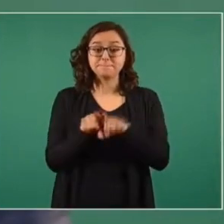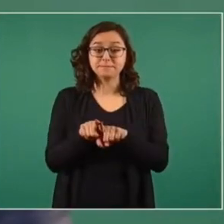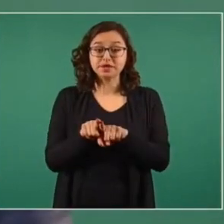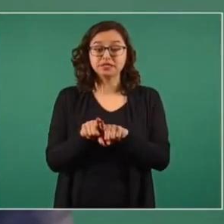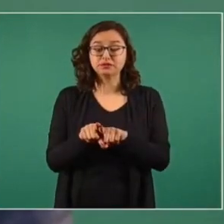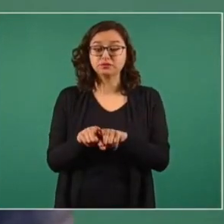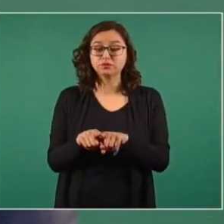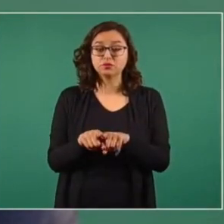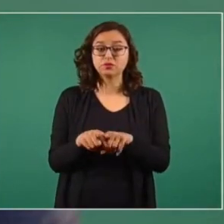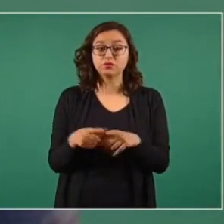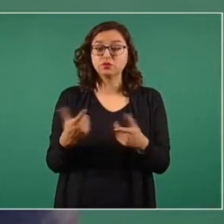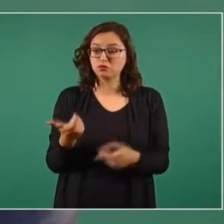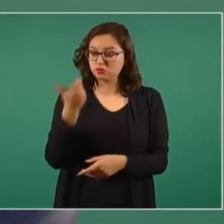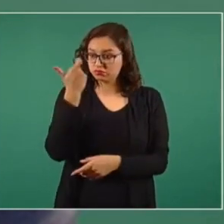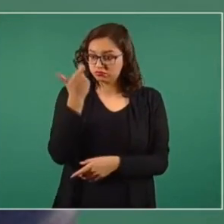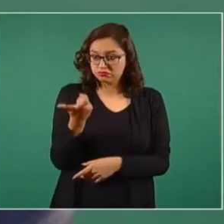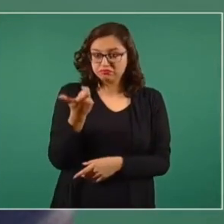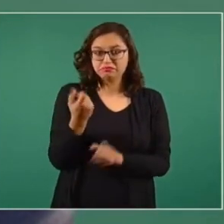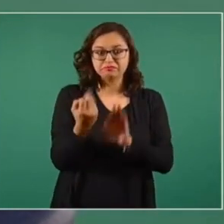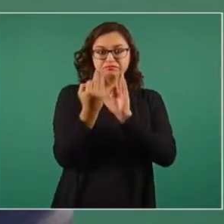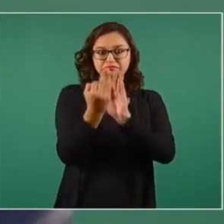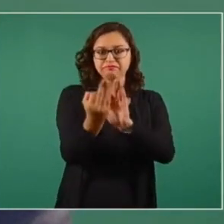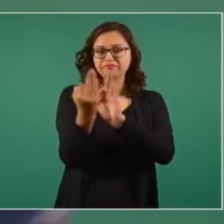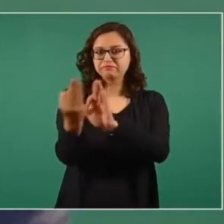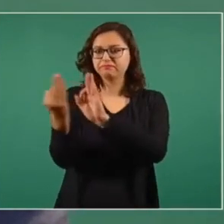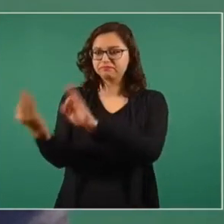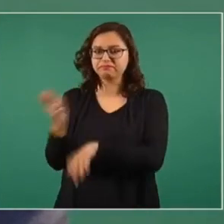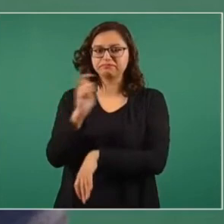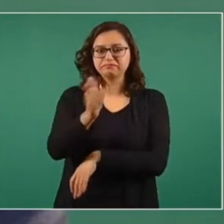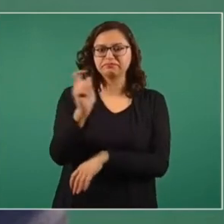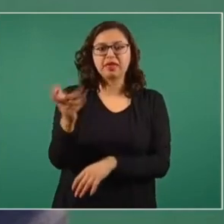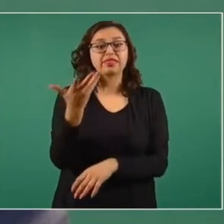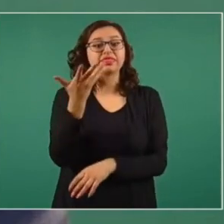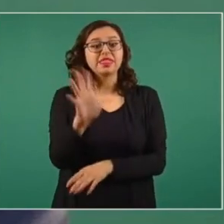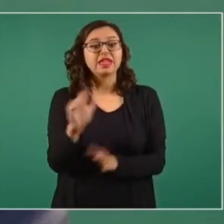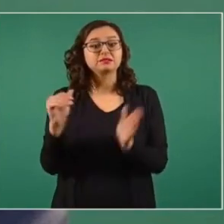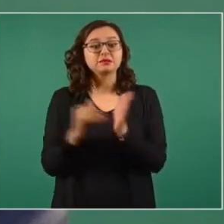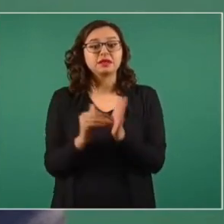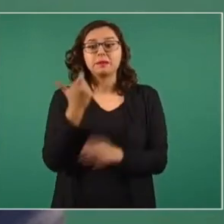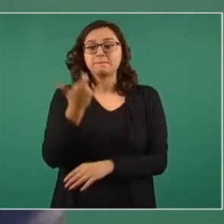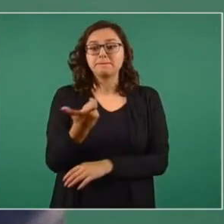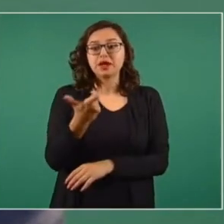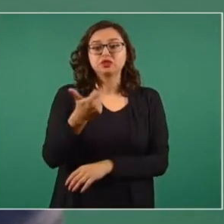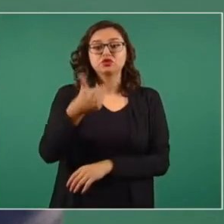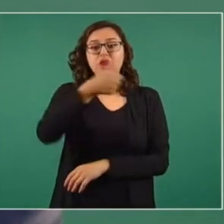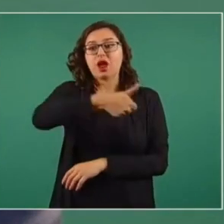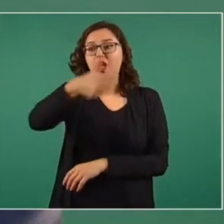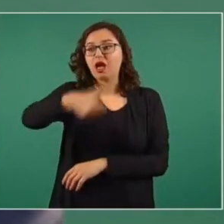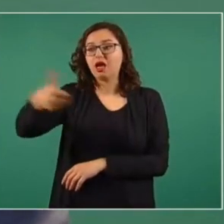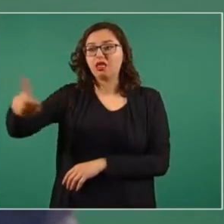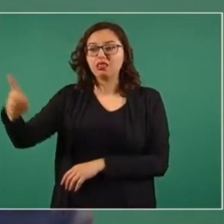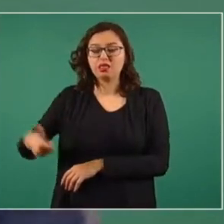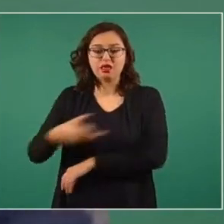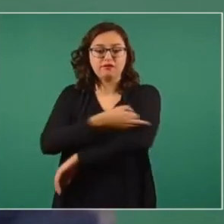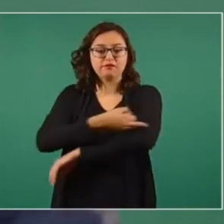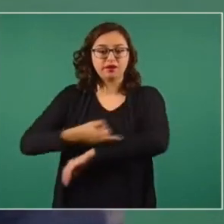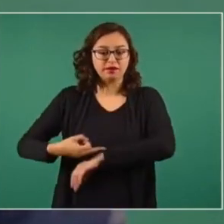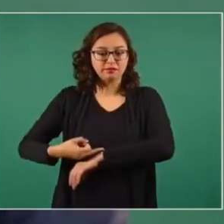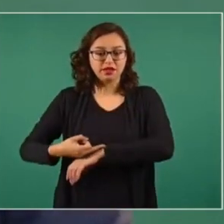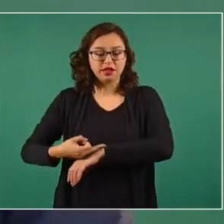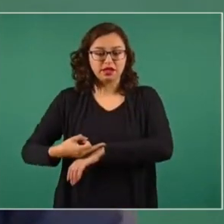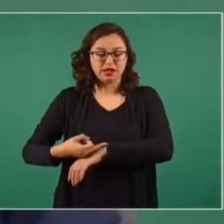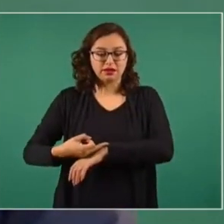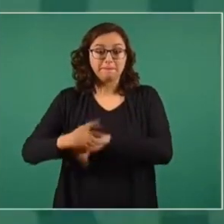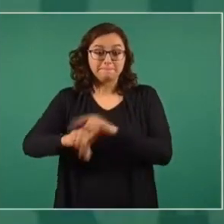dio de manera directa un apoyo, creo que de 10,000 pesos por familia, más los